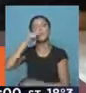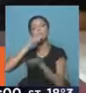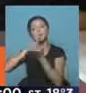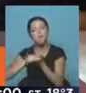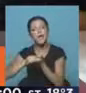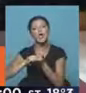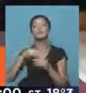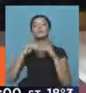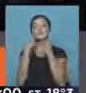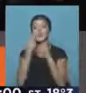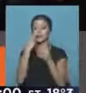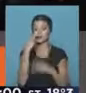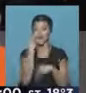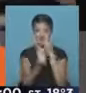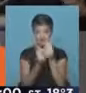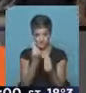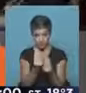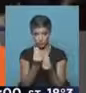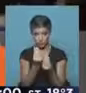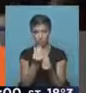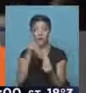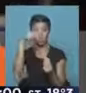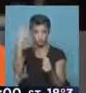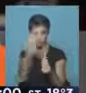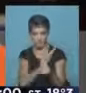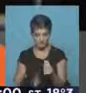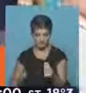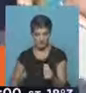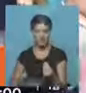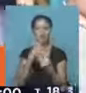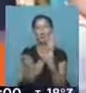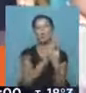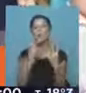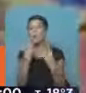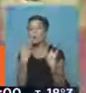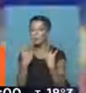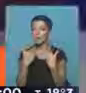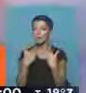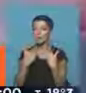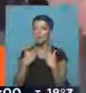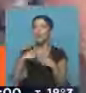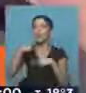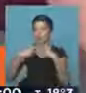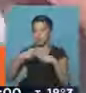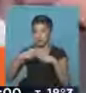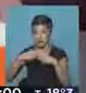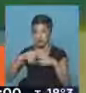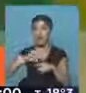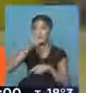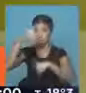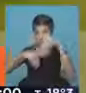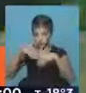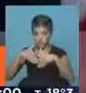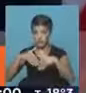11 candidatos inscritos para alcanzar el Palacio del Eliseo, 4 tienen probabilidades de superar la primera vuelta, augurando un